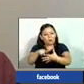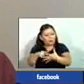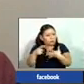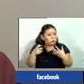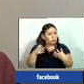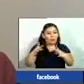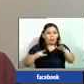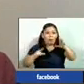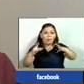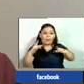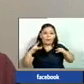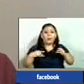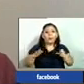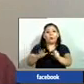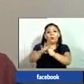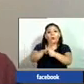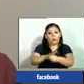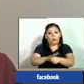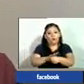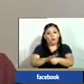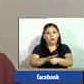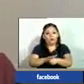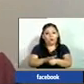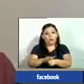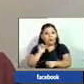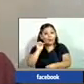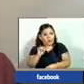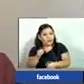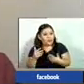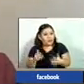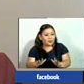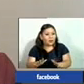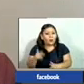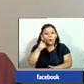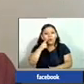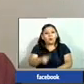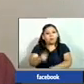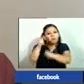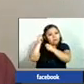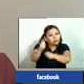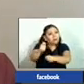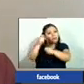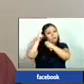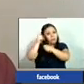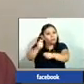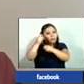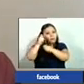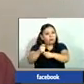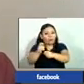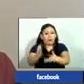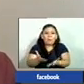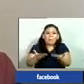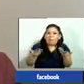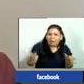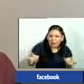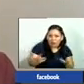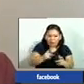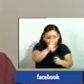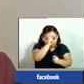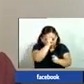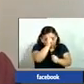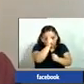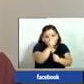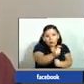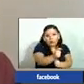contagios por COVID-19 se registró por cierto una manifestación para rendirle un homenaje para darle